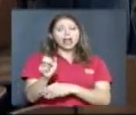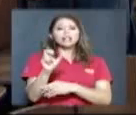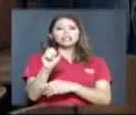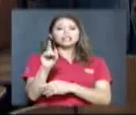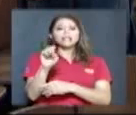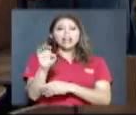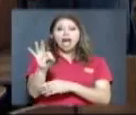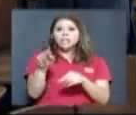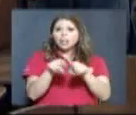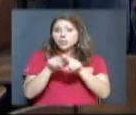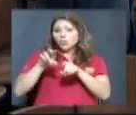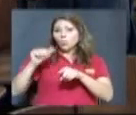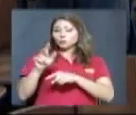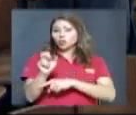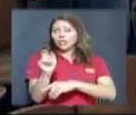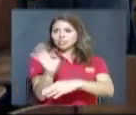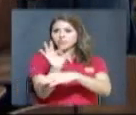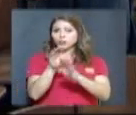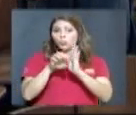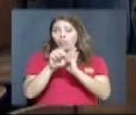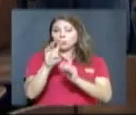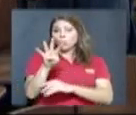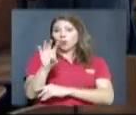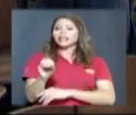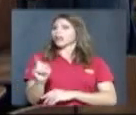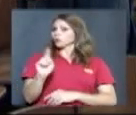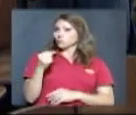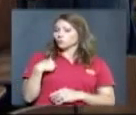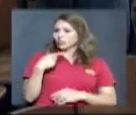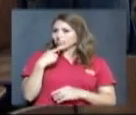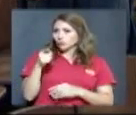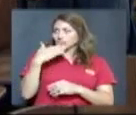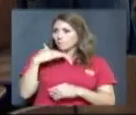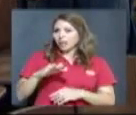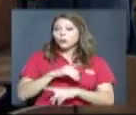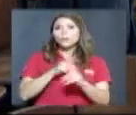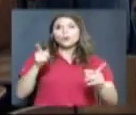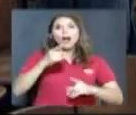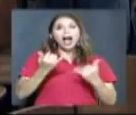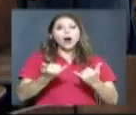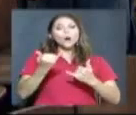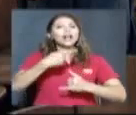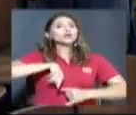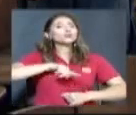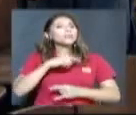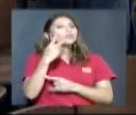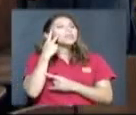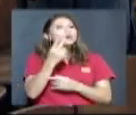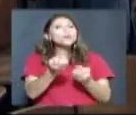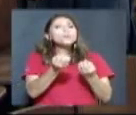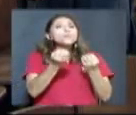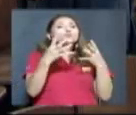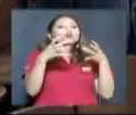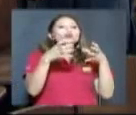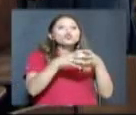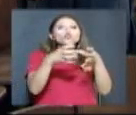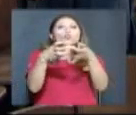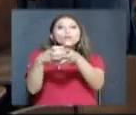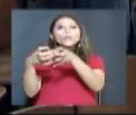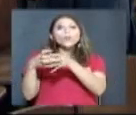Lo que sí es malo, es que asistamos, como de hecho estamos asistiendo, a una situación donde un montón de otros sectores que tienen